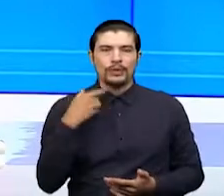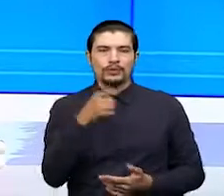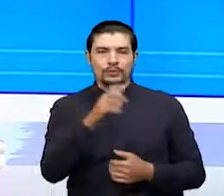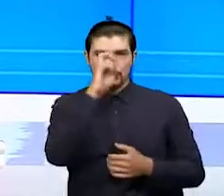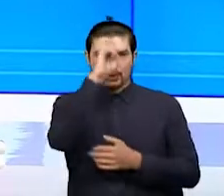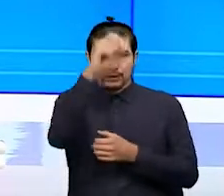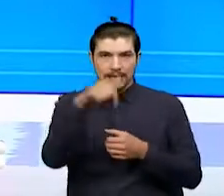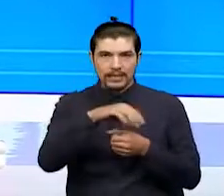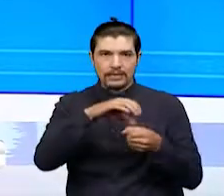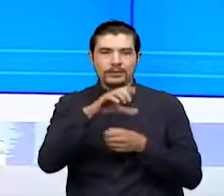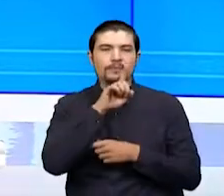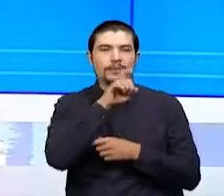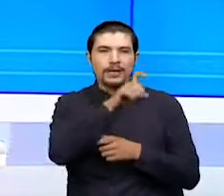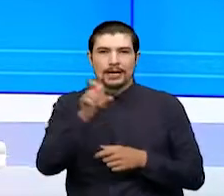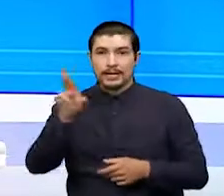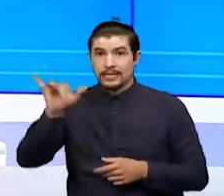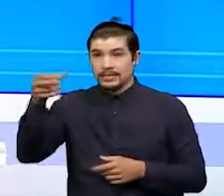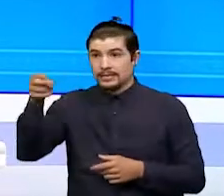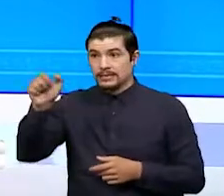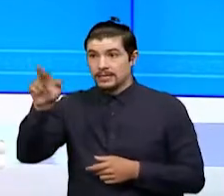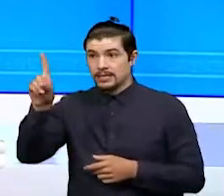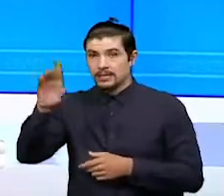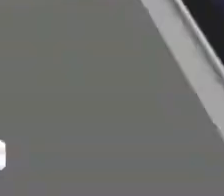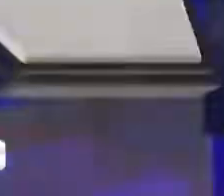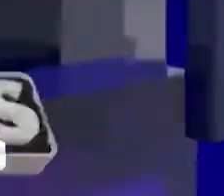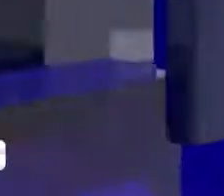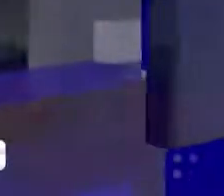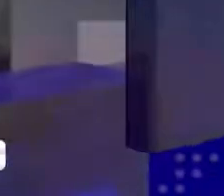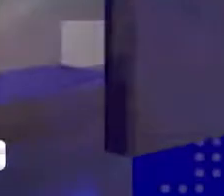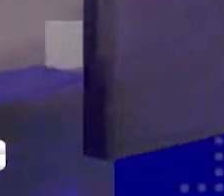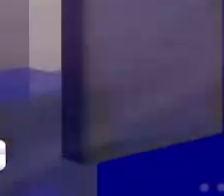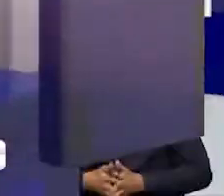richard burgués tiene todos los detalles adelante de richard